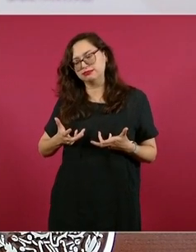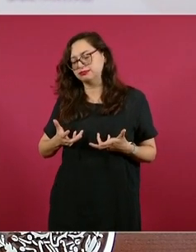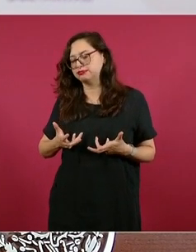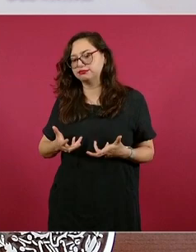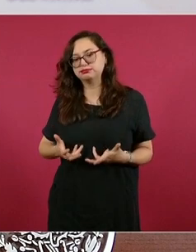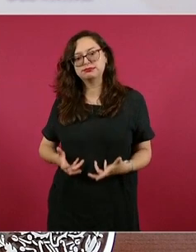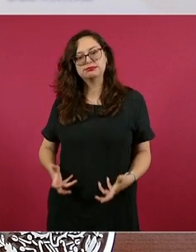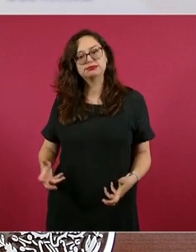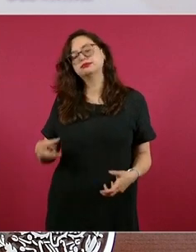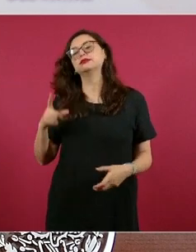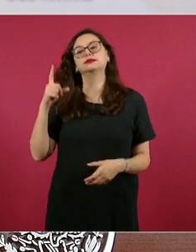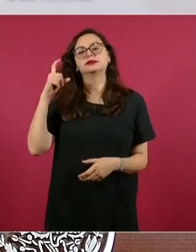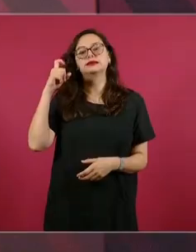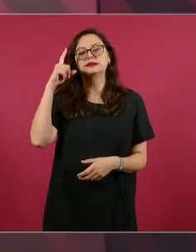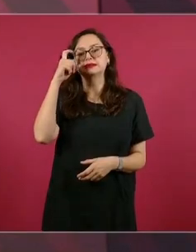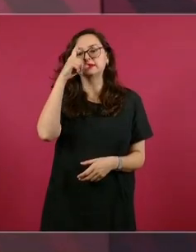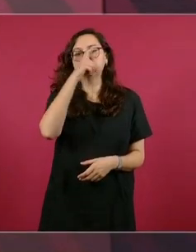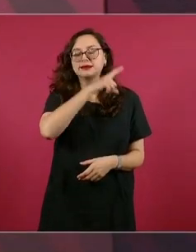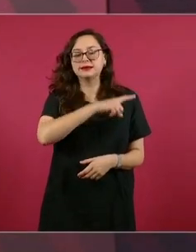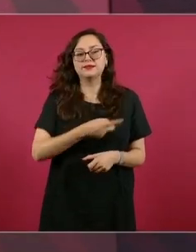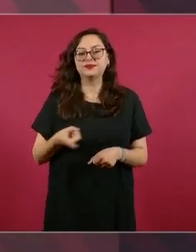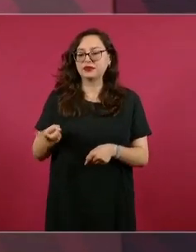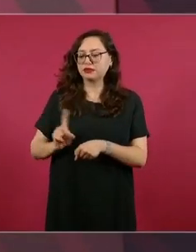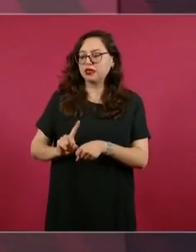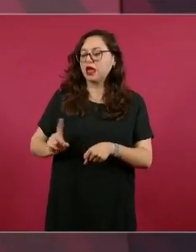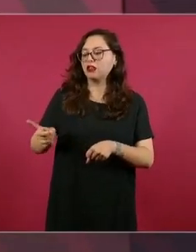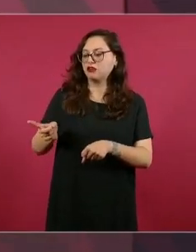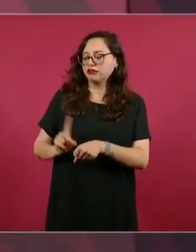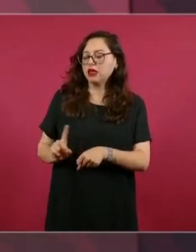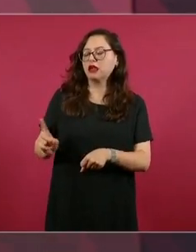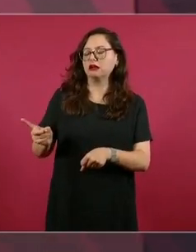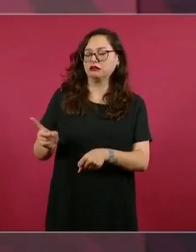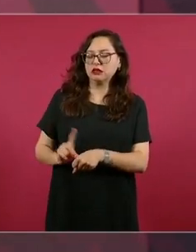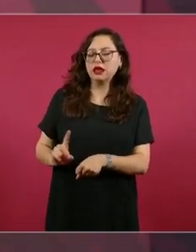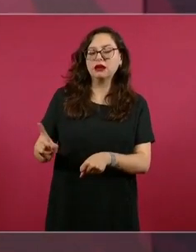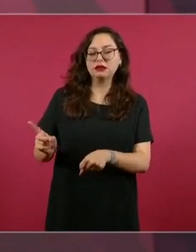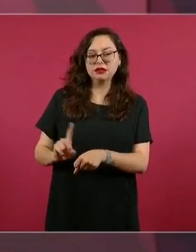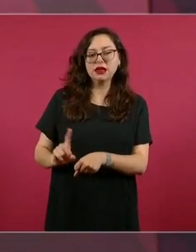de lo sucedido en las últimas 24 horas en todo el país,